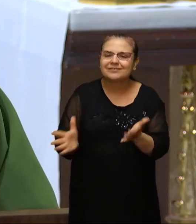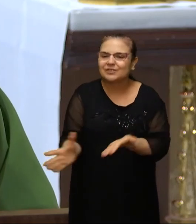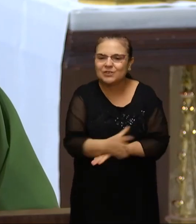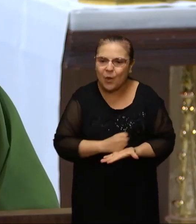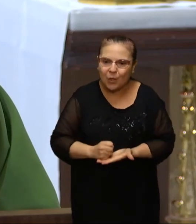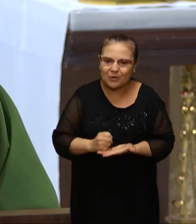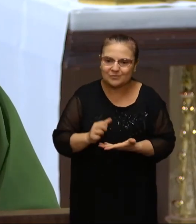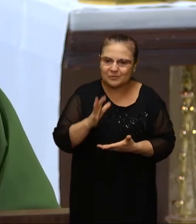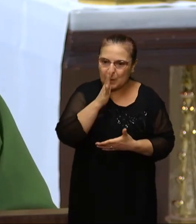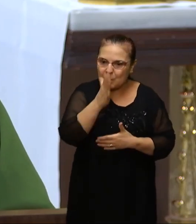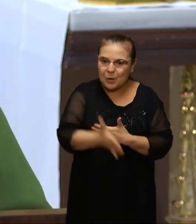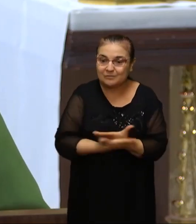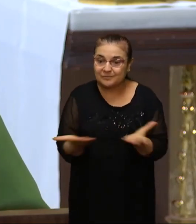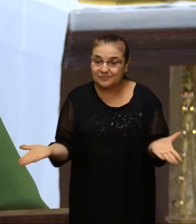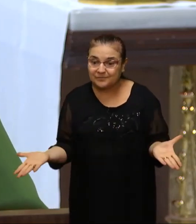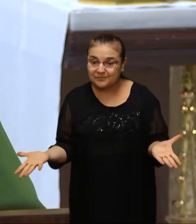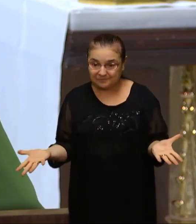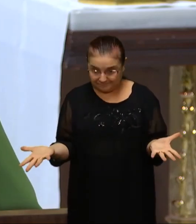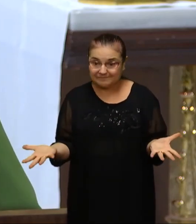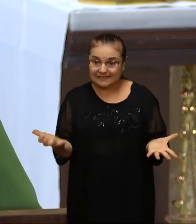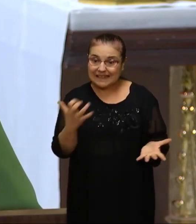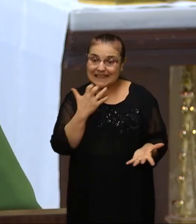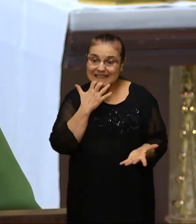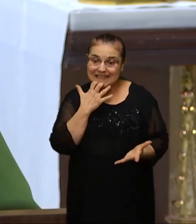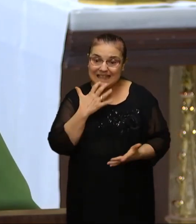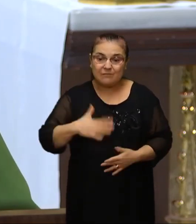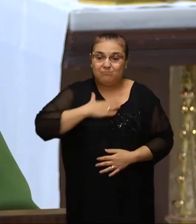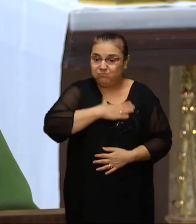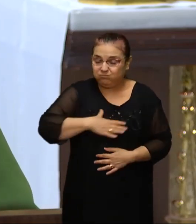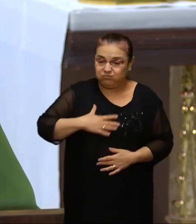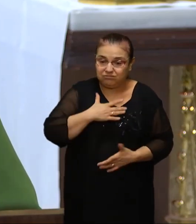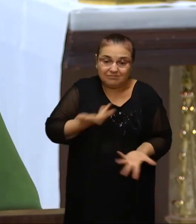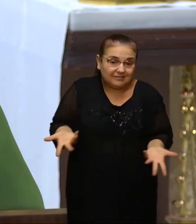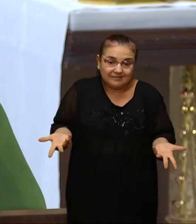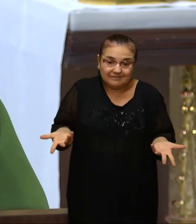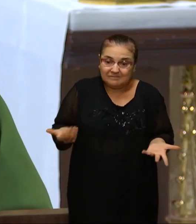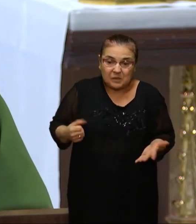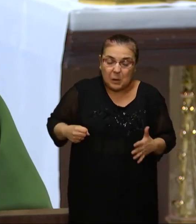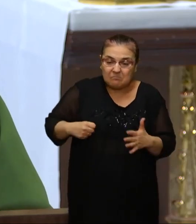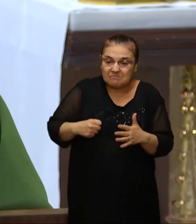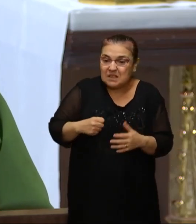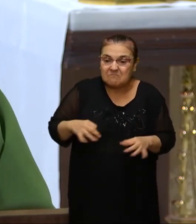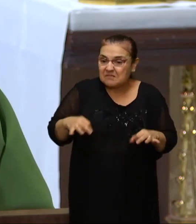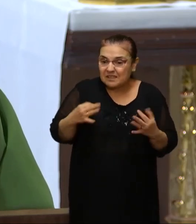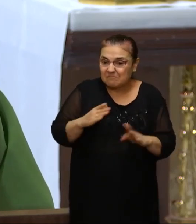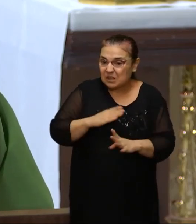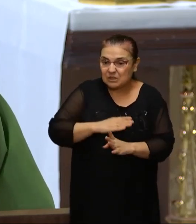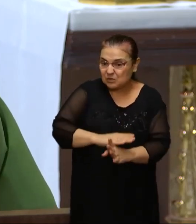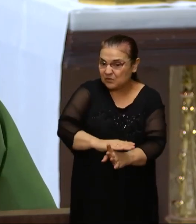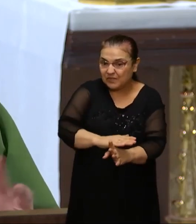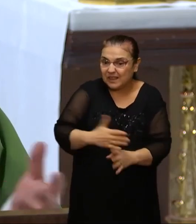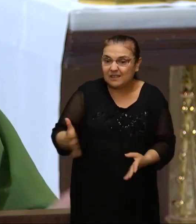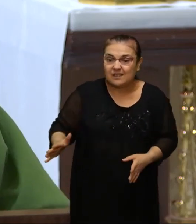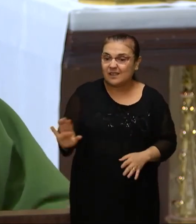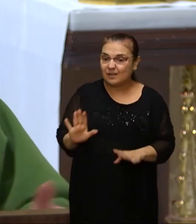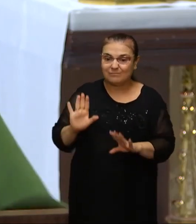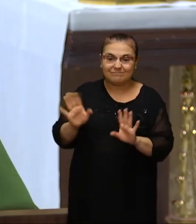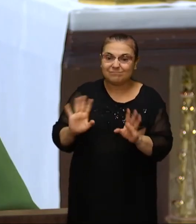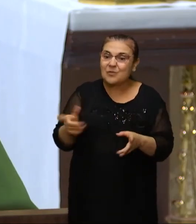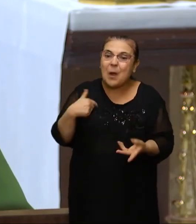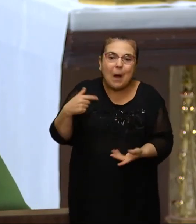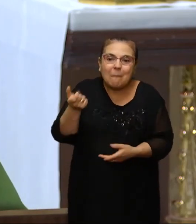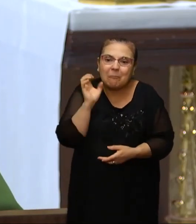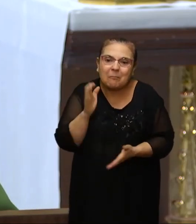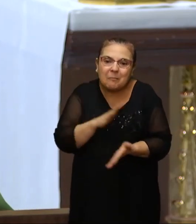demás Cuando uno es amable basta a veces poder saludar poder ofrecer una